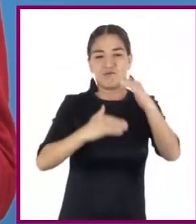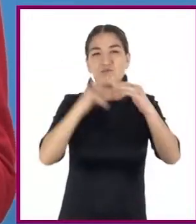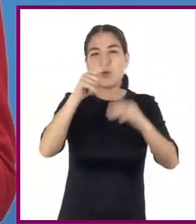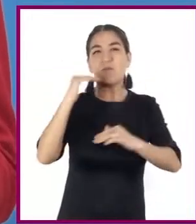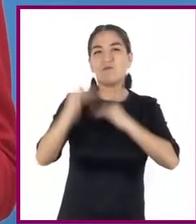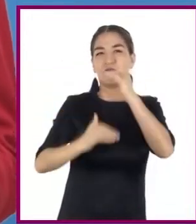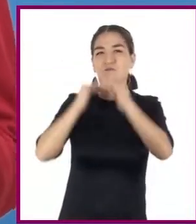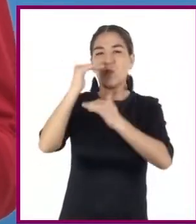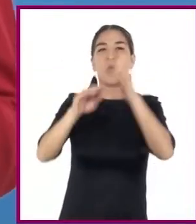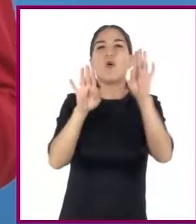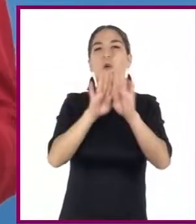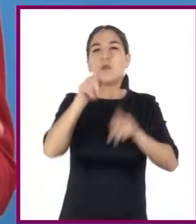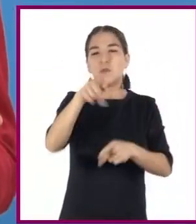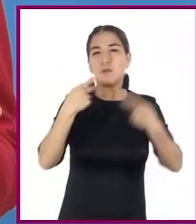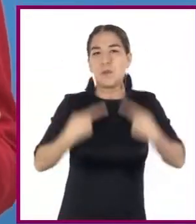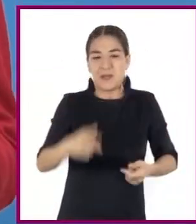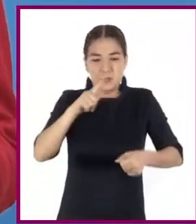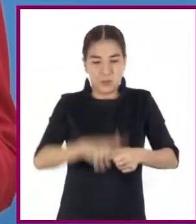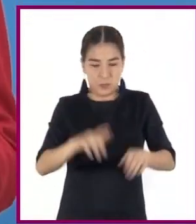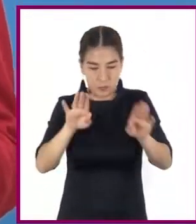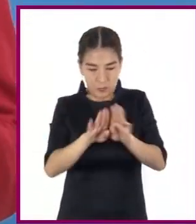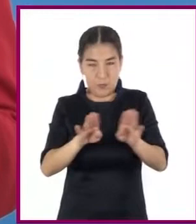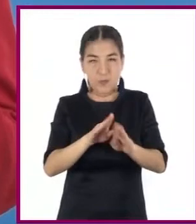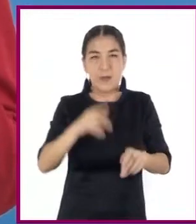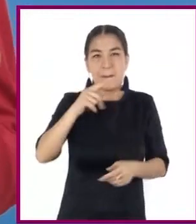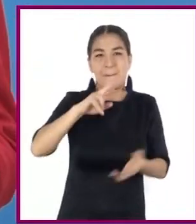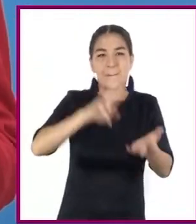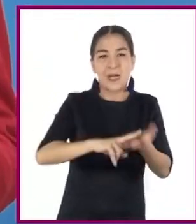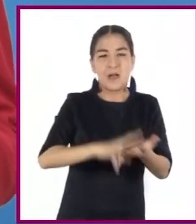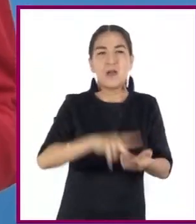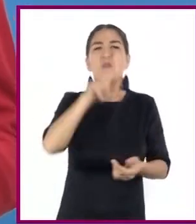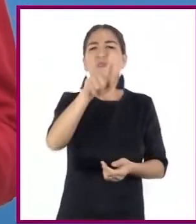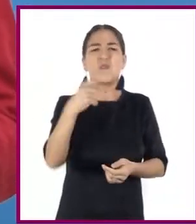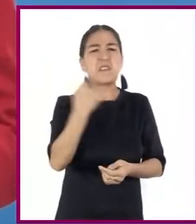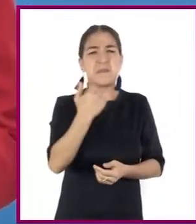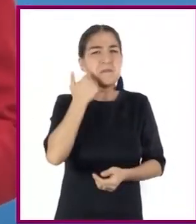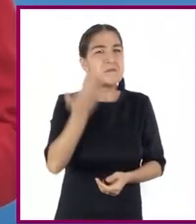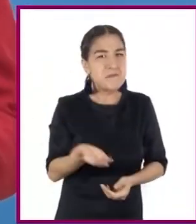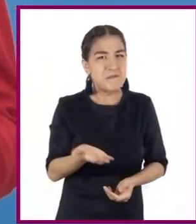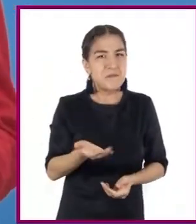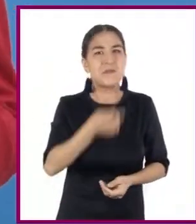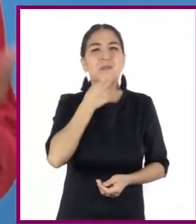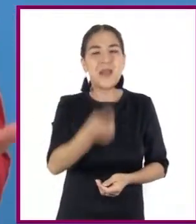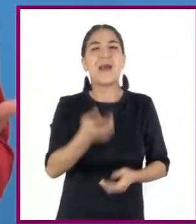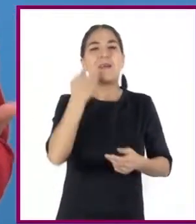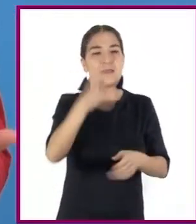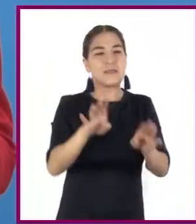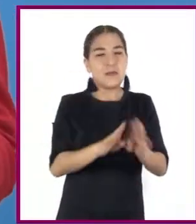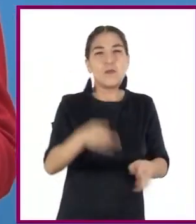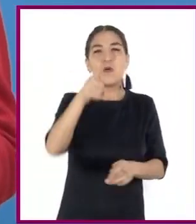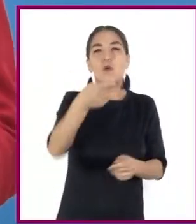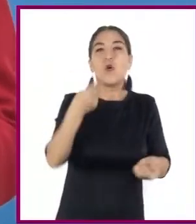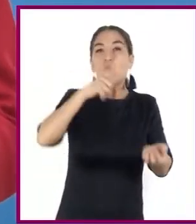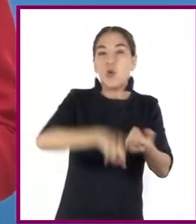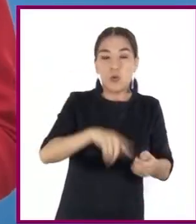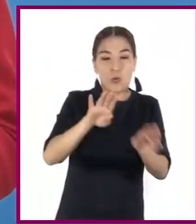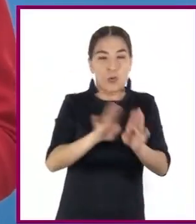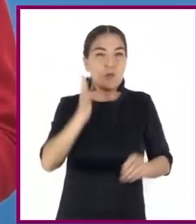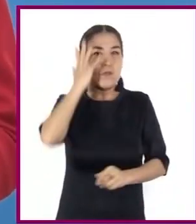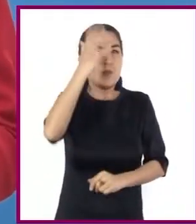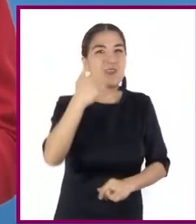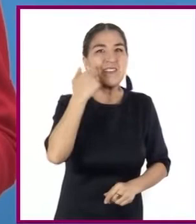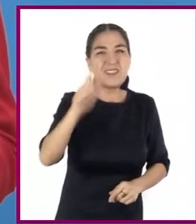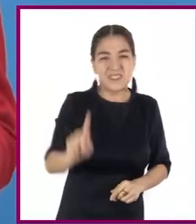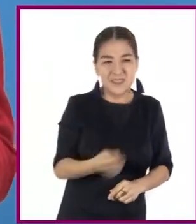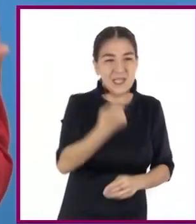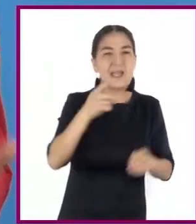identidad personal. Quiere decir que están definiendo quiénes serán, cómo serán, con quiénes